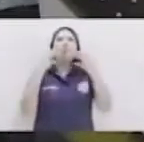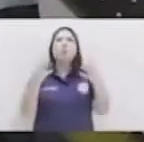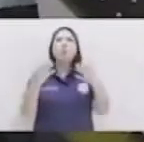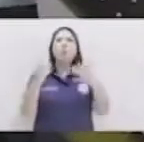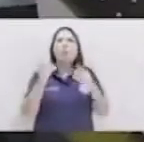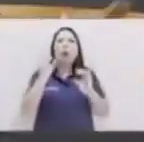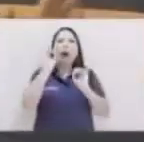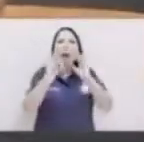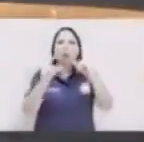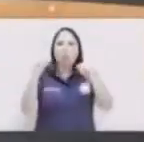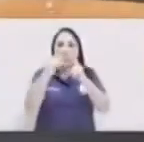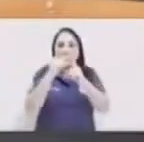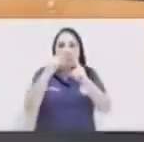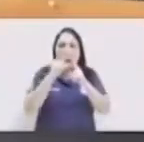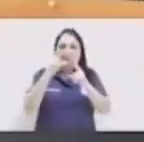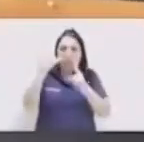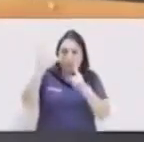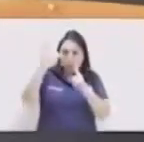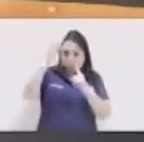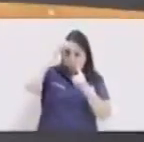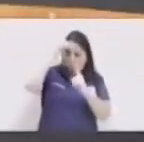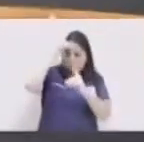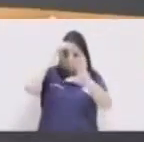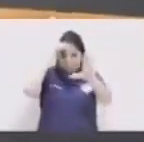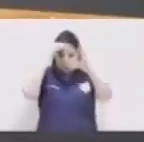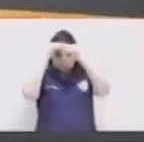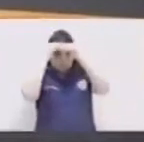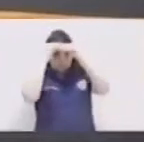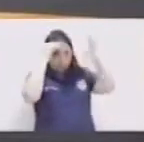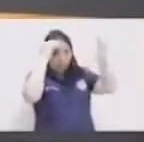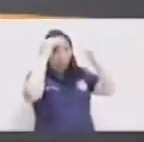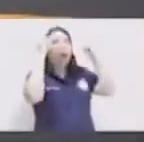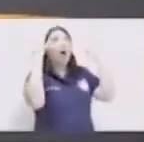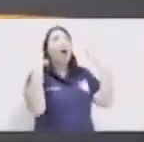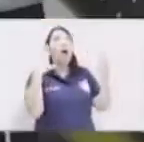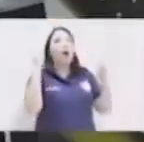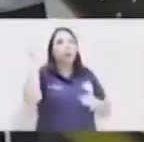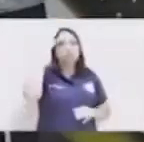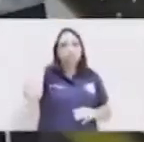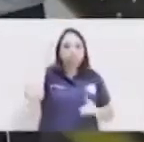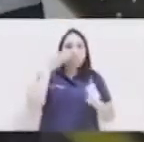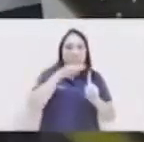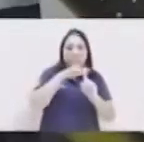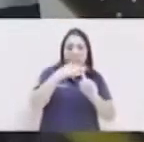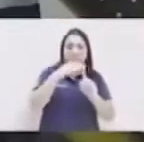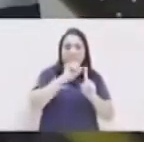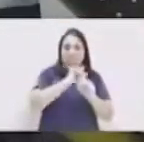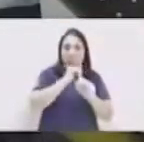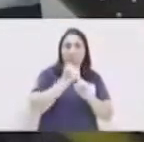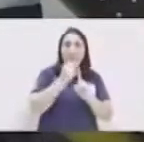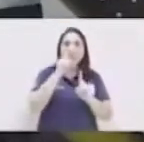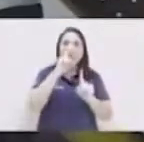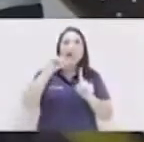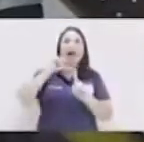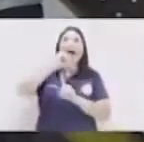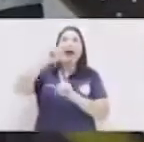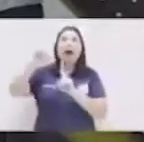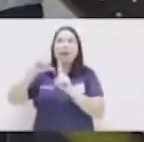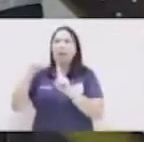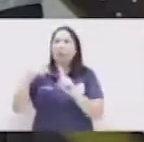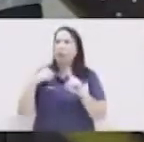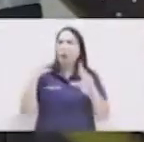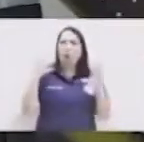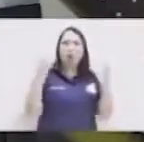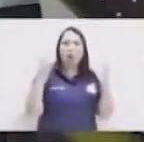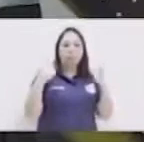de algunas palabras y tener conciencia de nuestro entorno. Bien, entonces, ¿qué vamos a